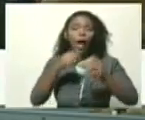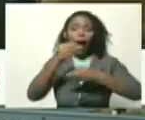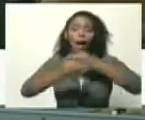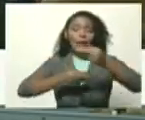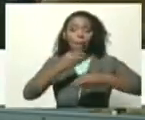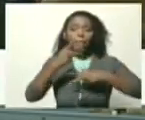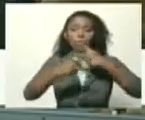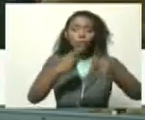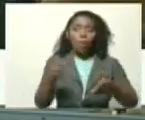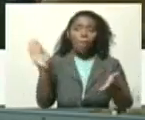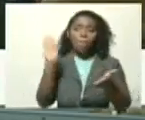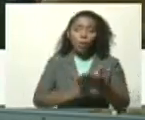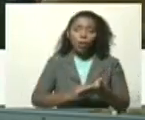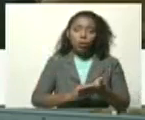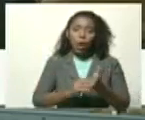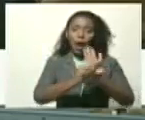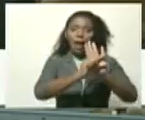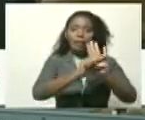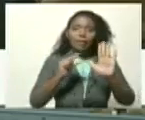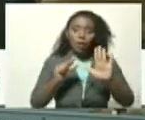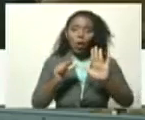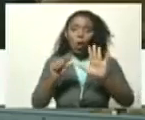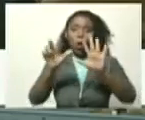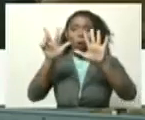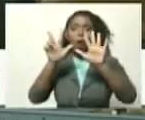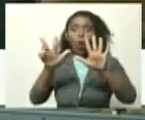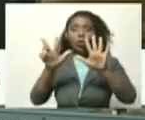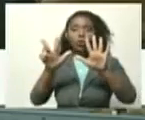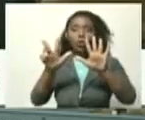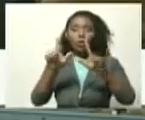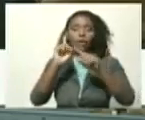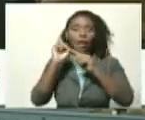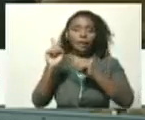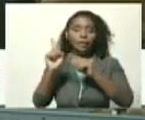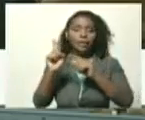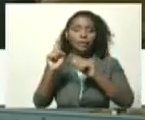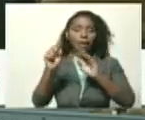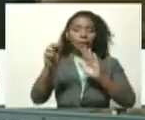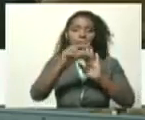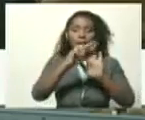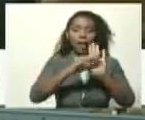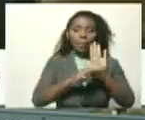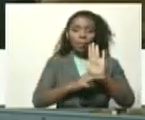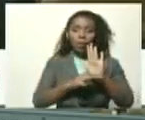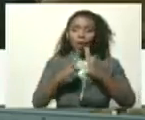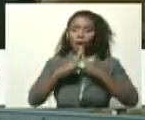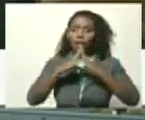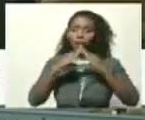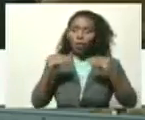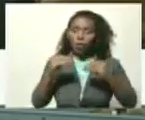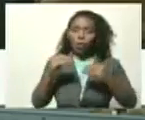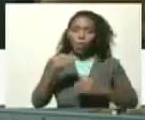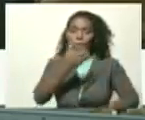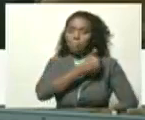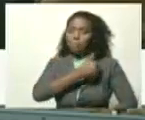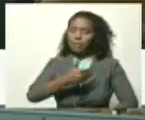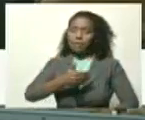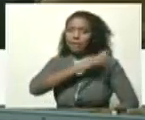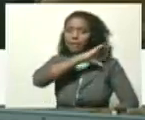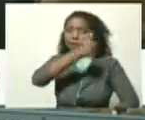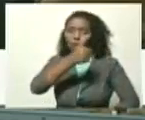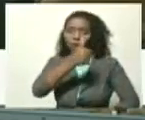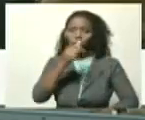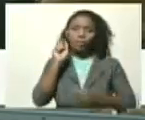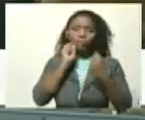procedimiento establecido en el artículo 8 de este reglamento. Es todo, ciudadano director